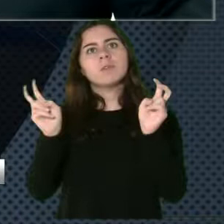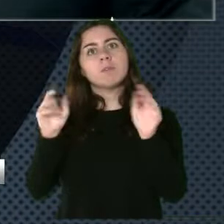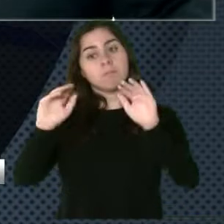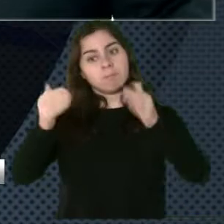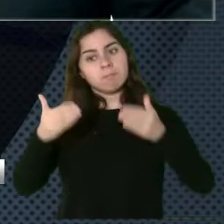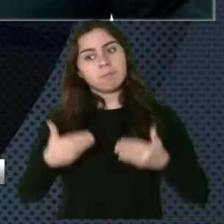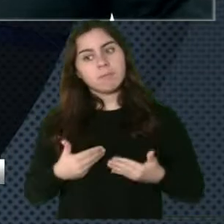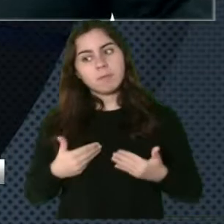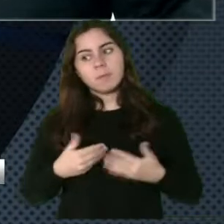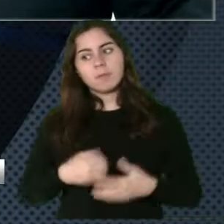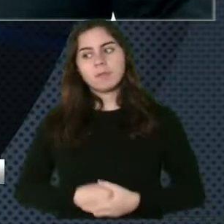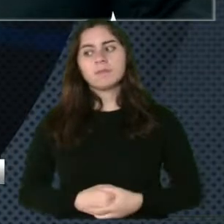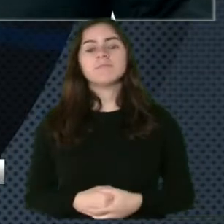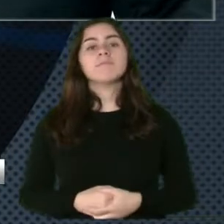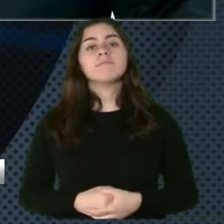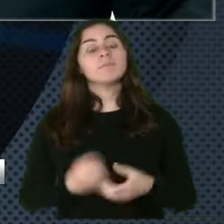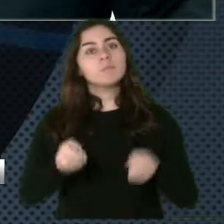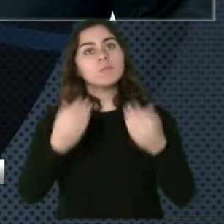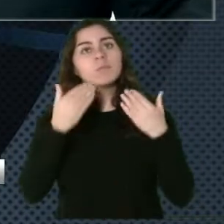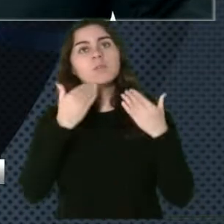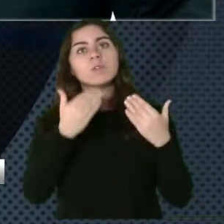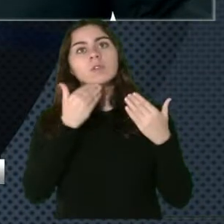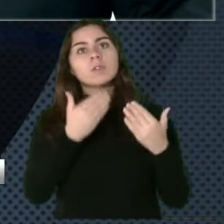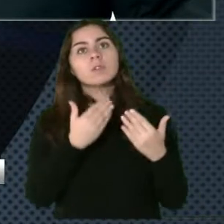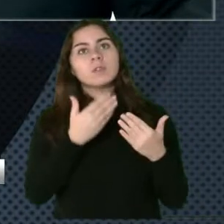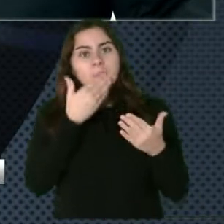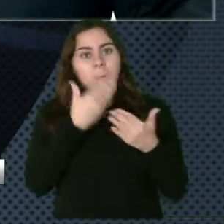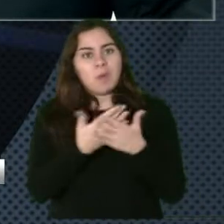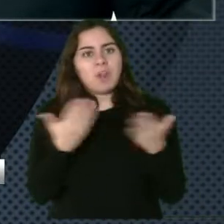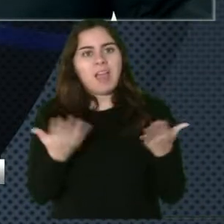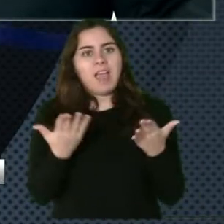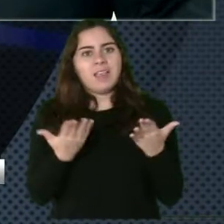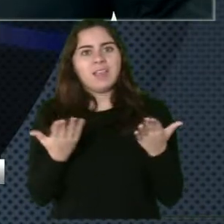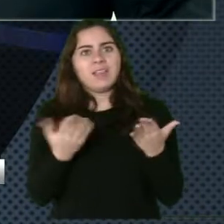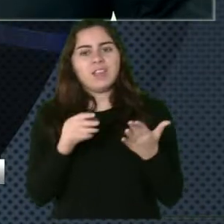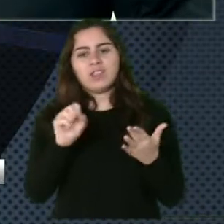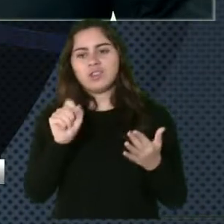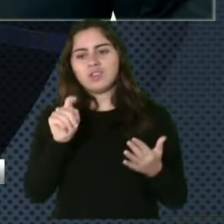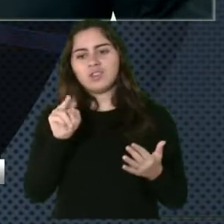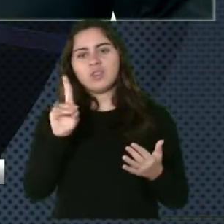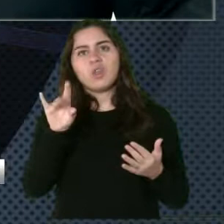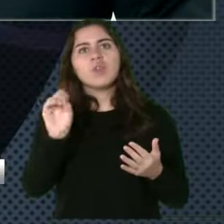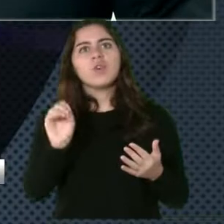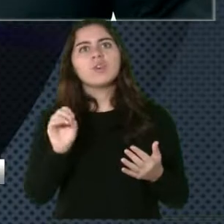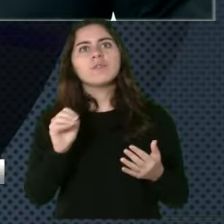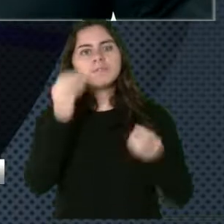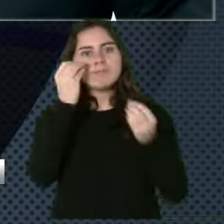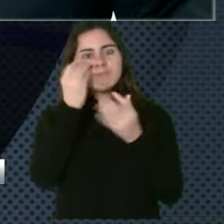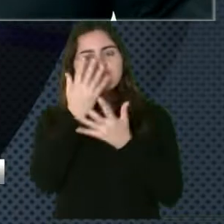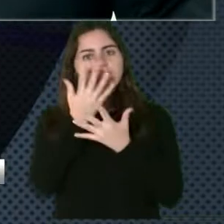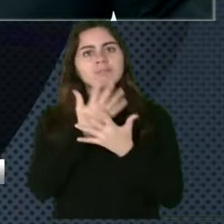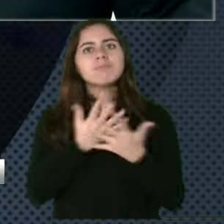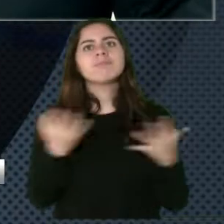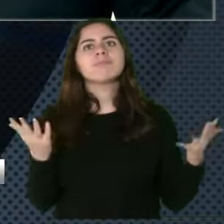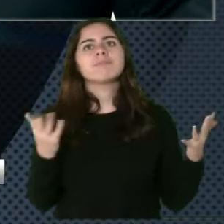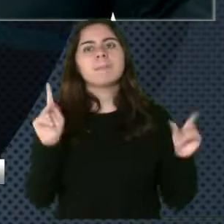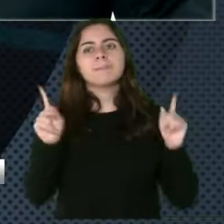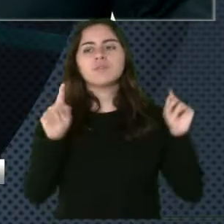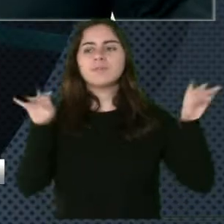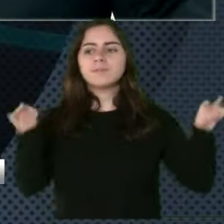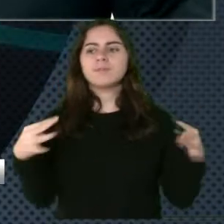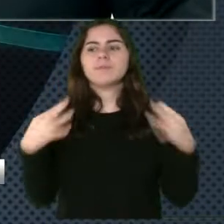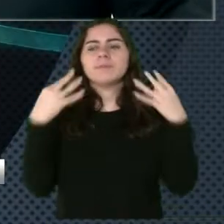profesor. Muchas gracias, David, y es bueno estar de nuevo aquí en el estudio y informando a la teleaudiencia. Claro,